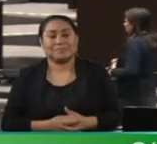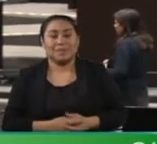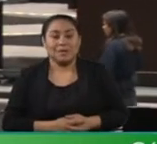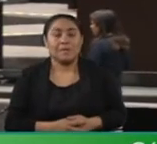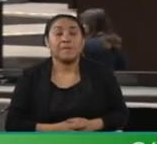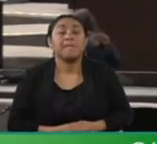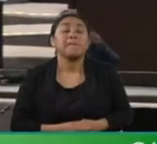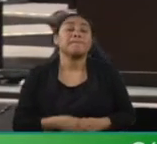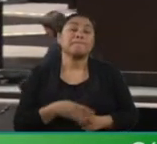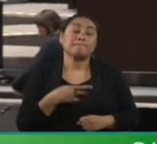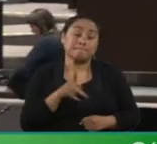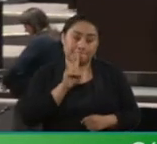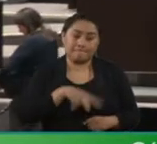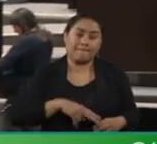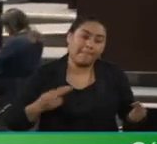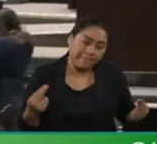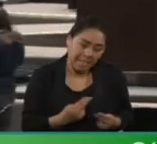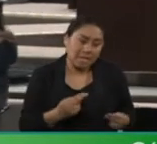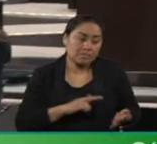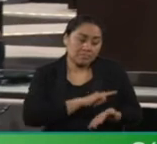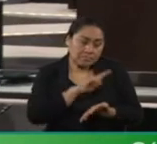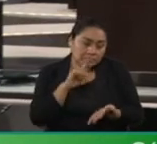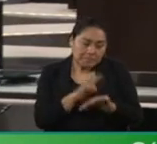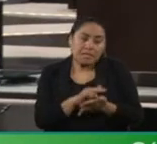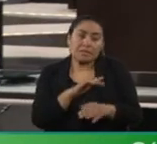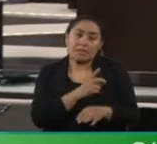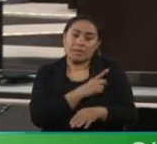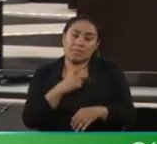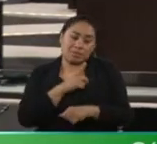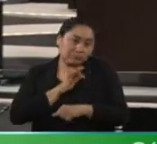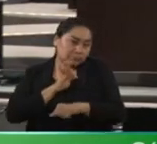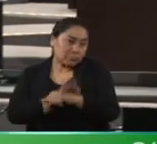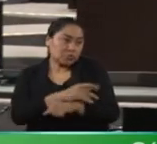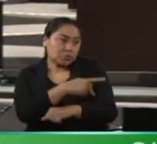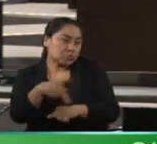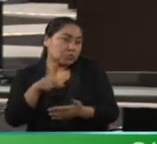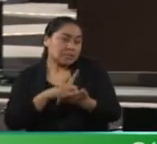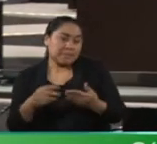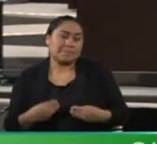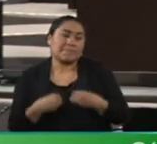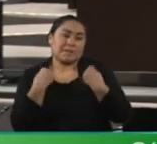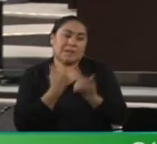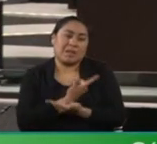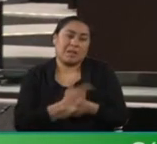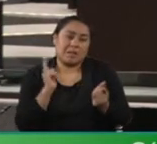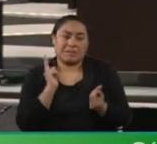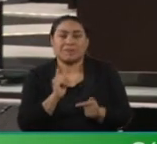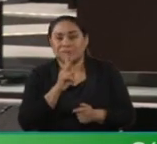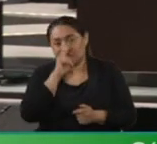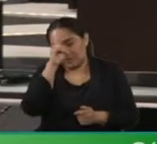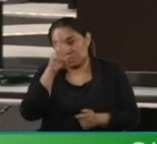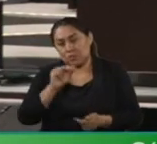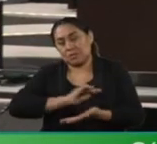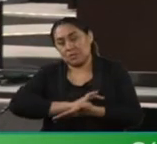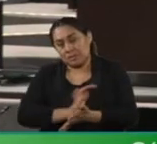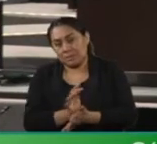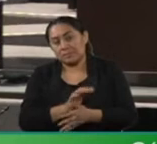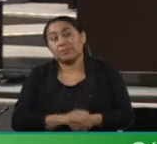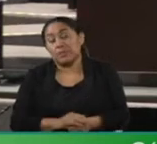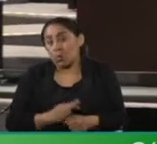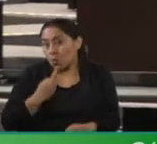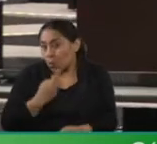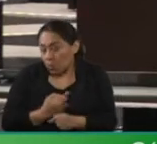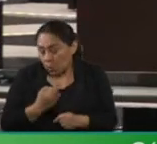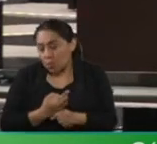Pero sobre todo necesitamos una legislación que garantice su derecho a vivir una vida libre de violencia y discriminación. Es momento